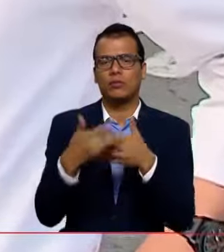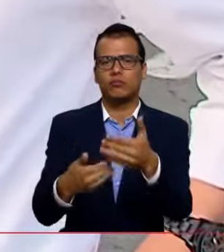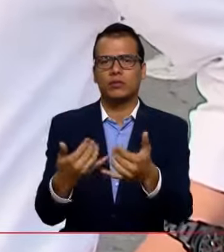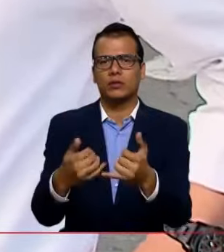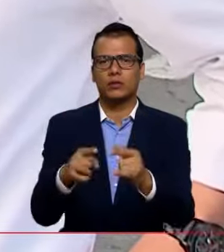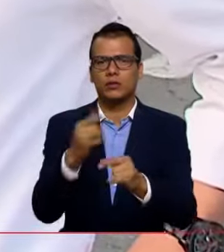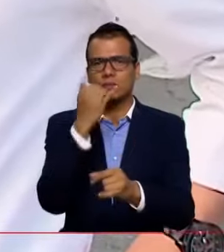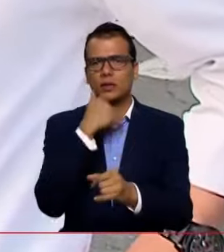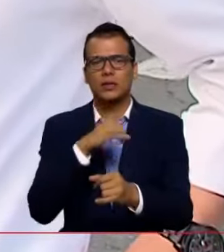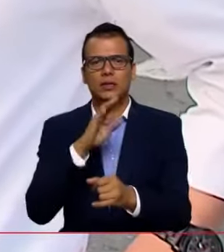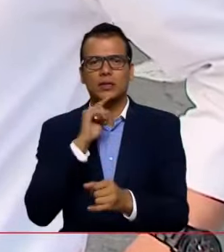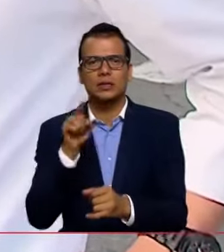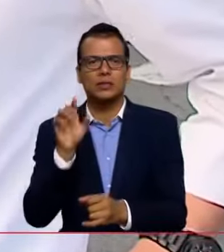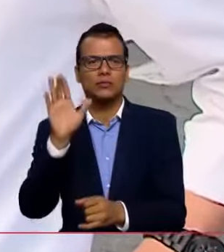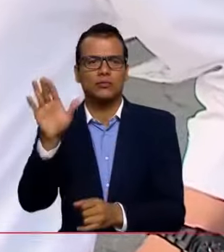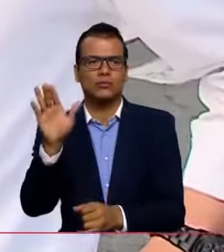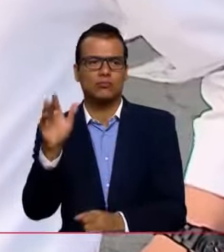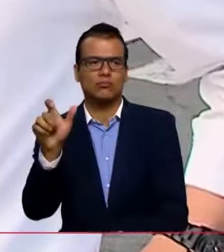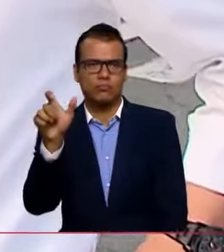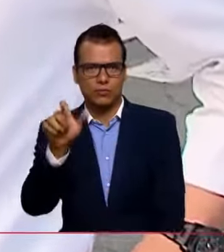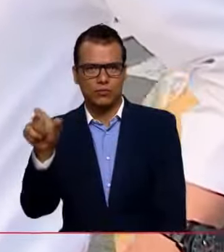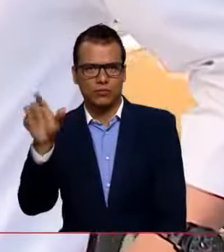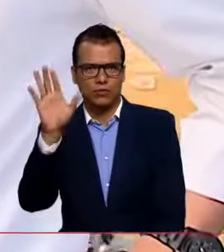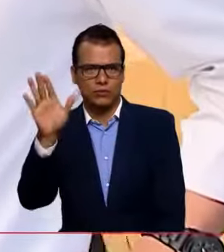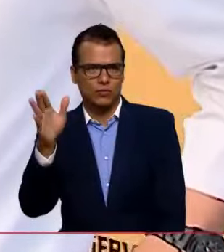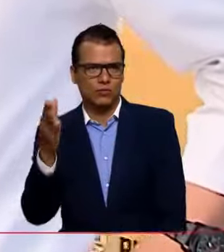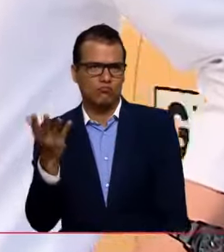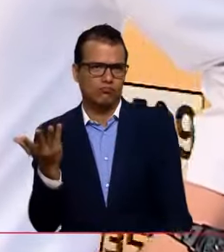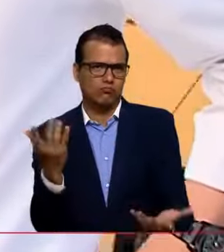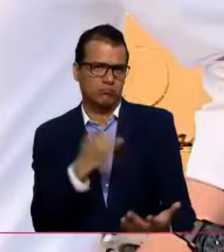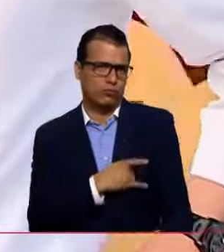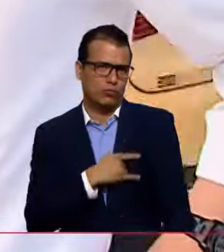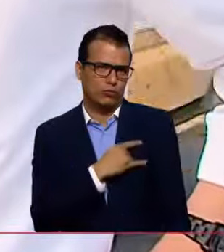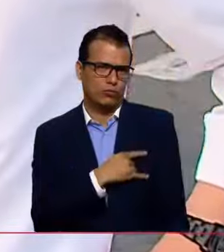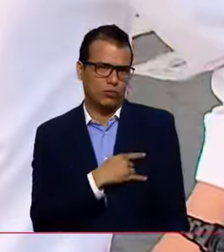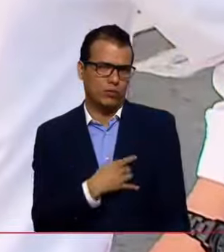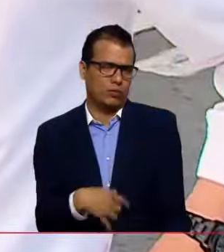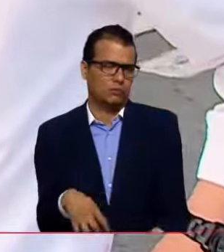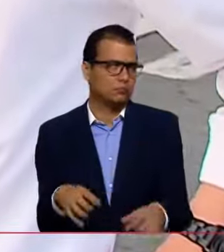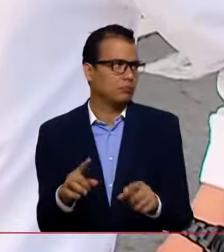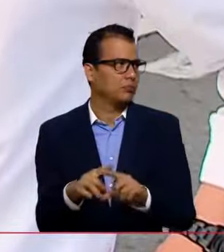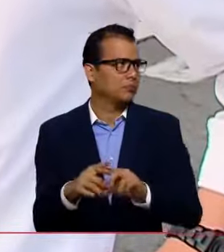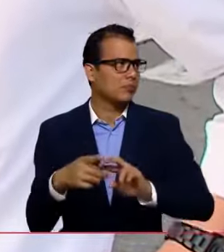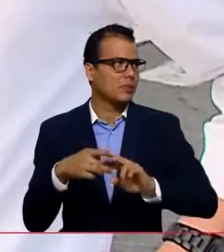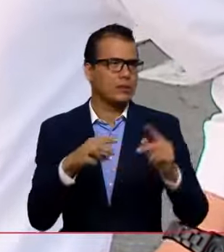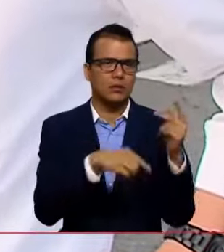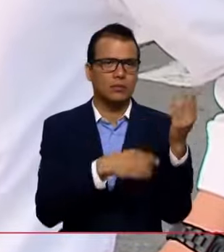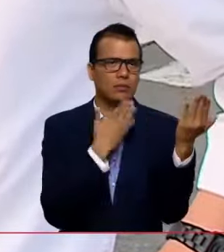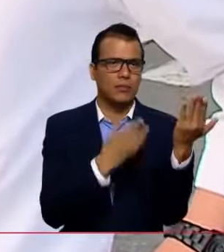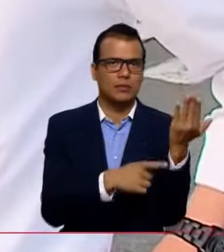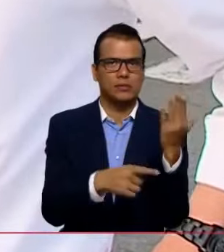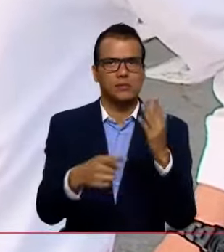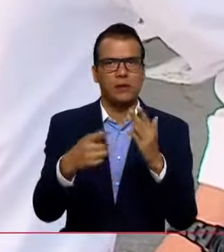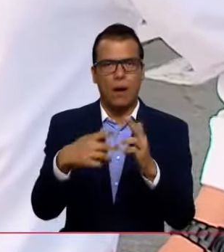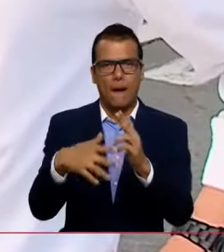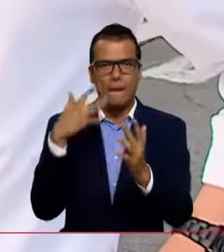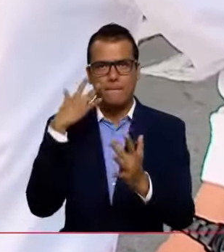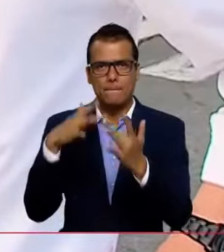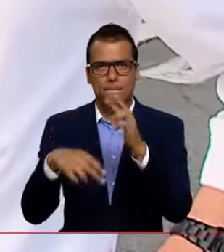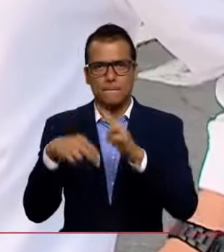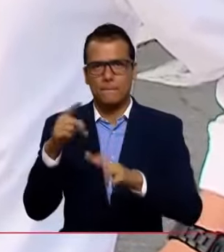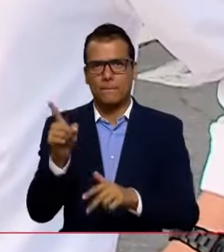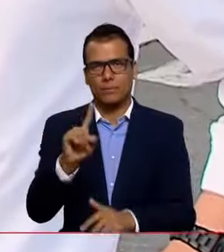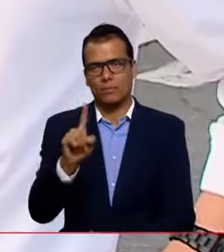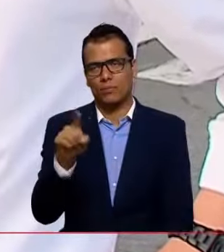el trámite es el usuario que, digamos, construye diferente a la licencia. Y con respecto al